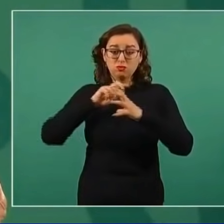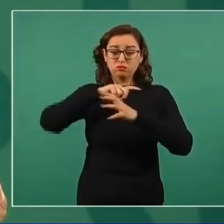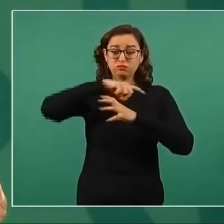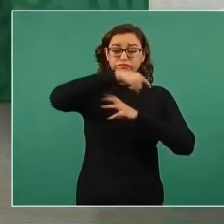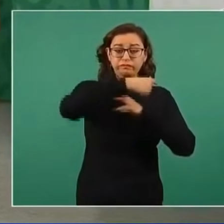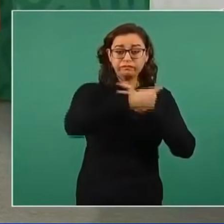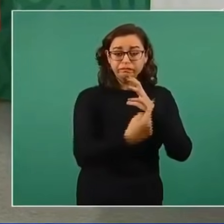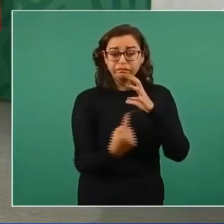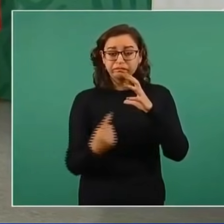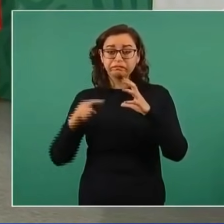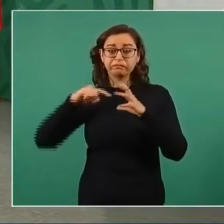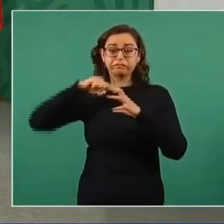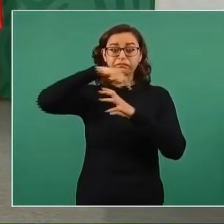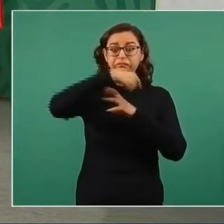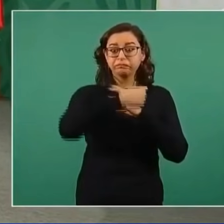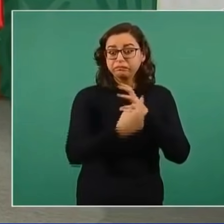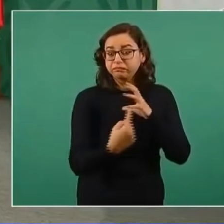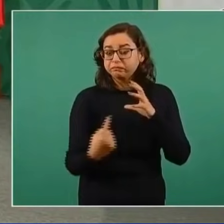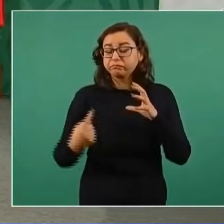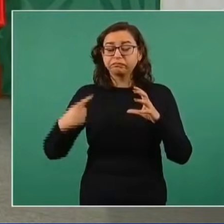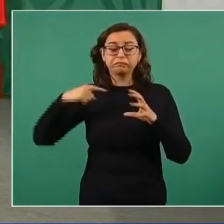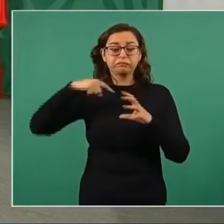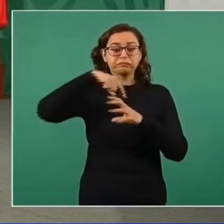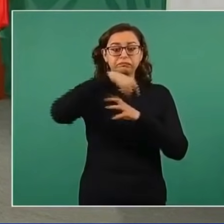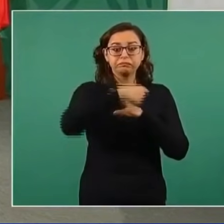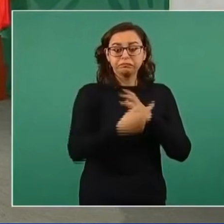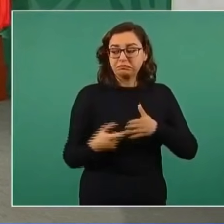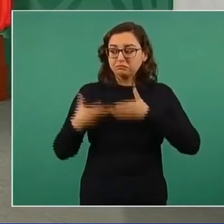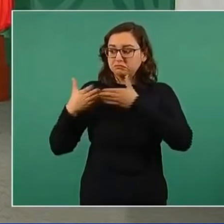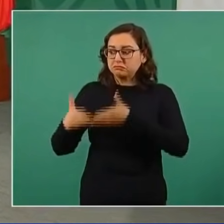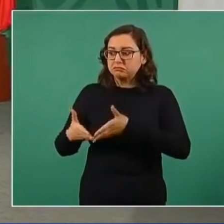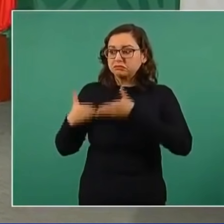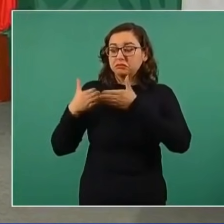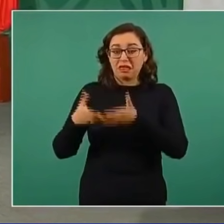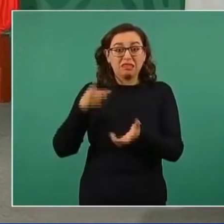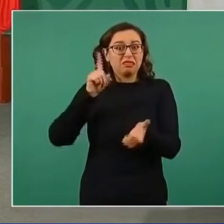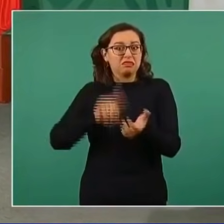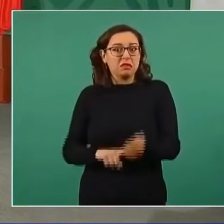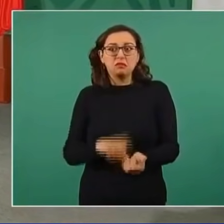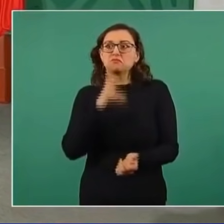cargados de petróleo, los buquetanques,